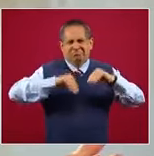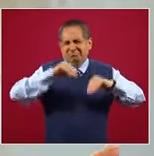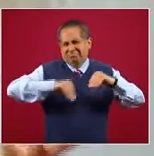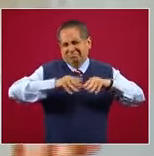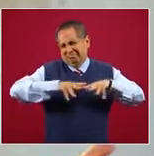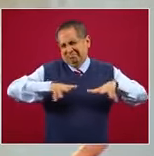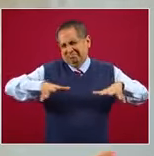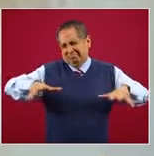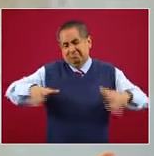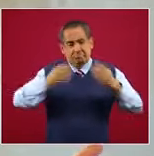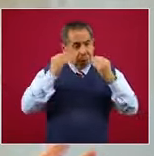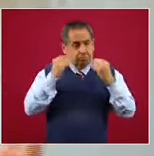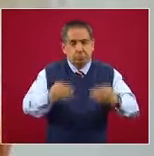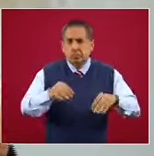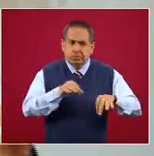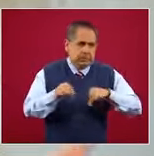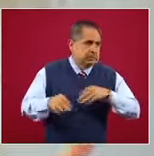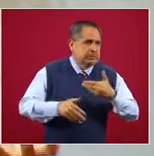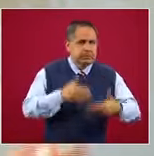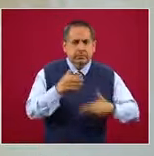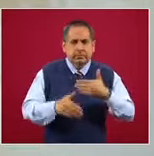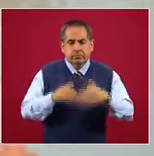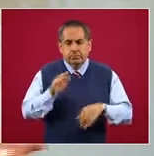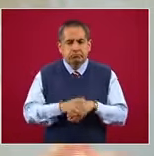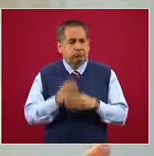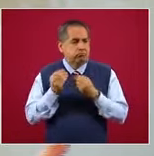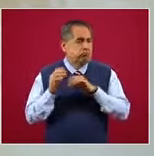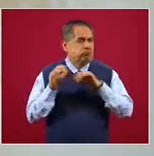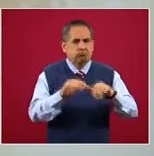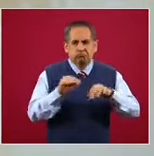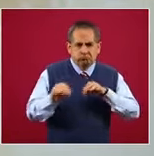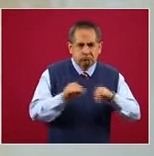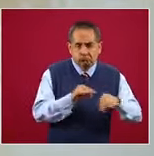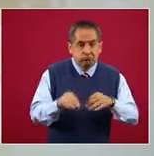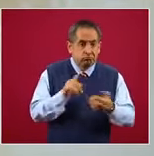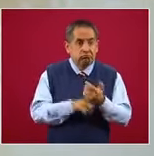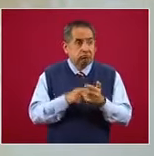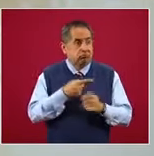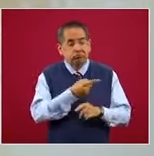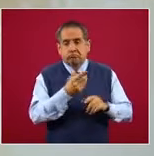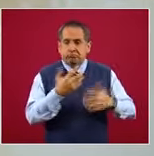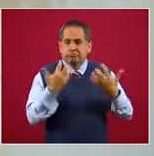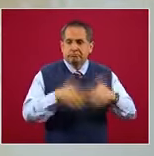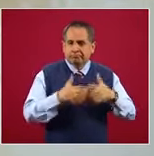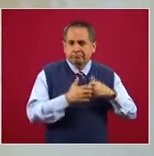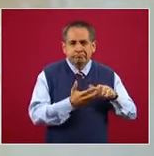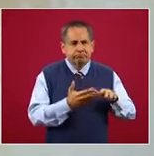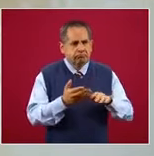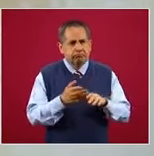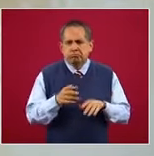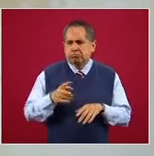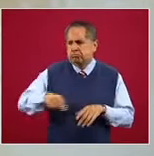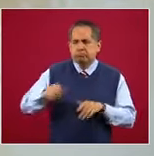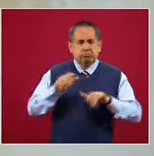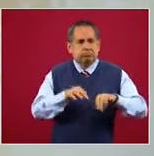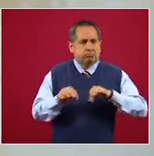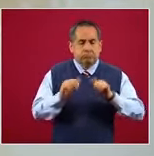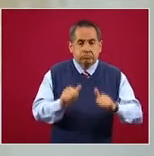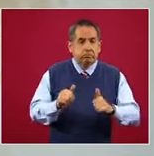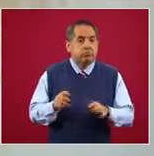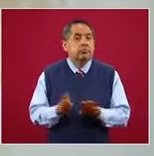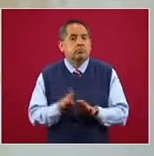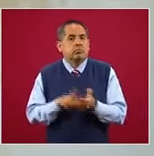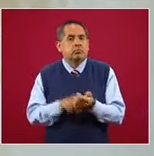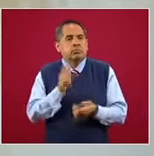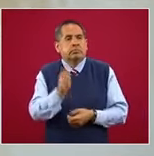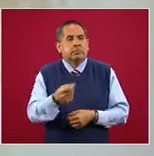una población económicamente activa, mayormente empleada en empleos estables, ha